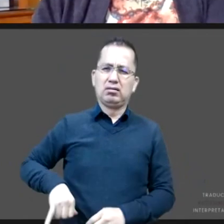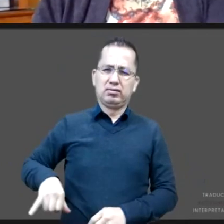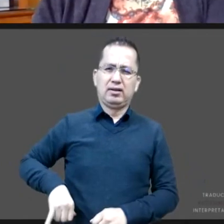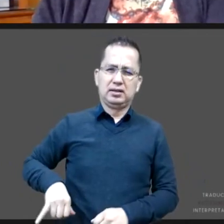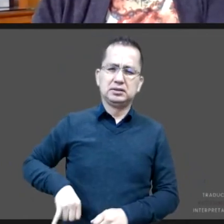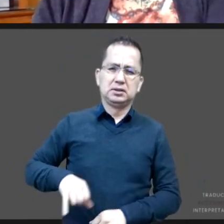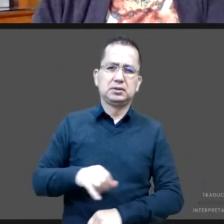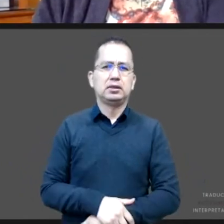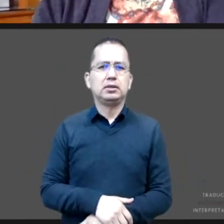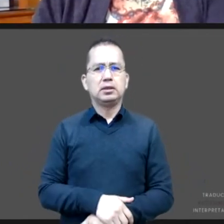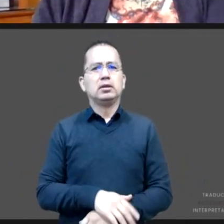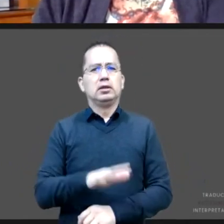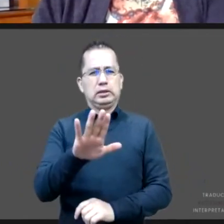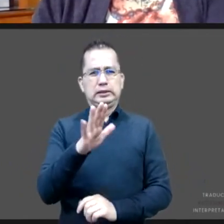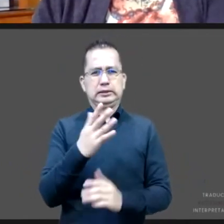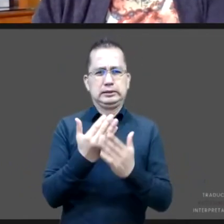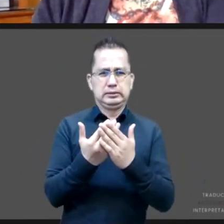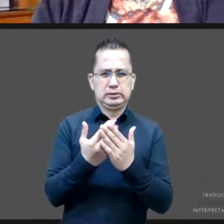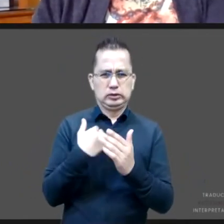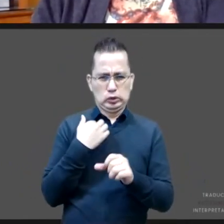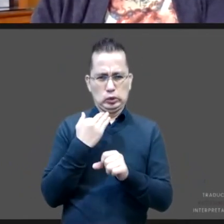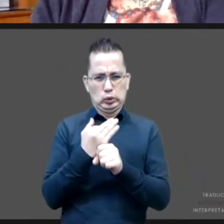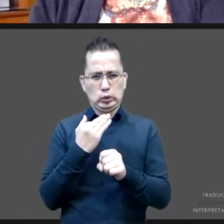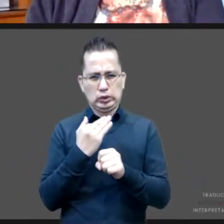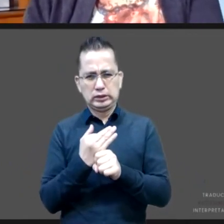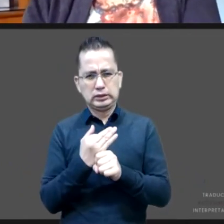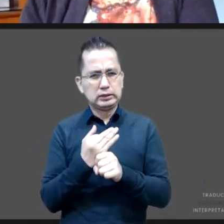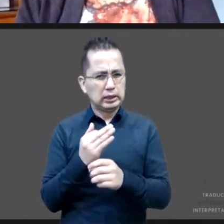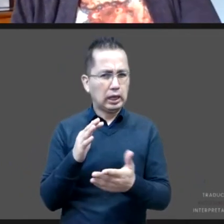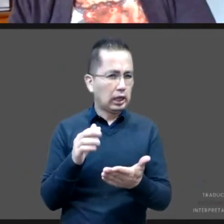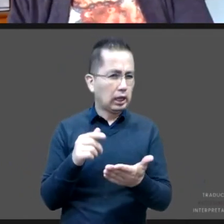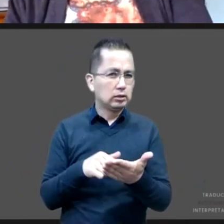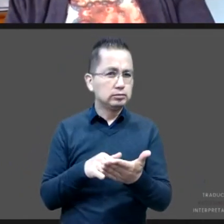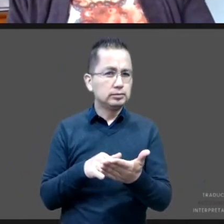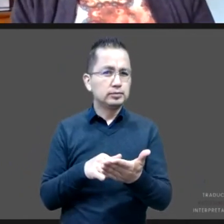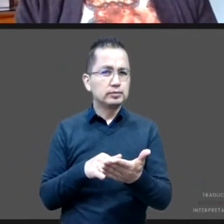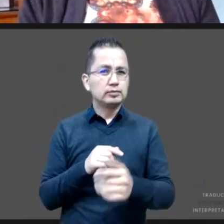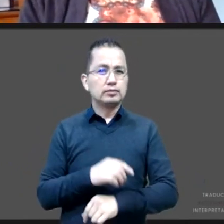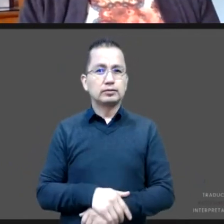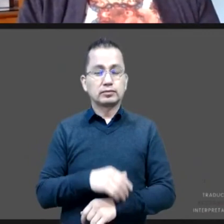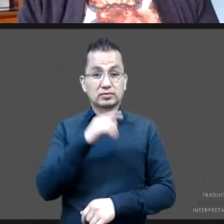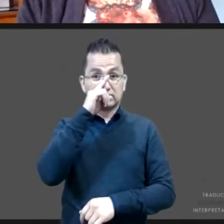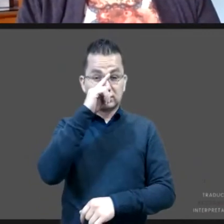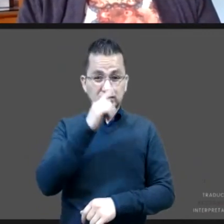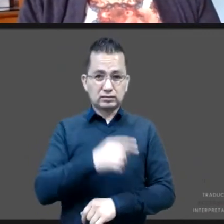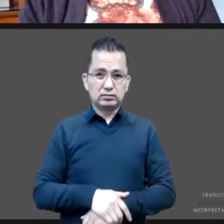déjenme simplemente meterme ahora a nuestro